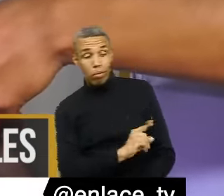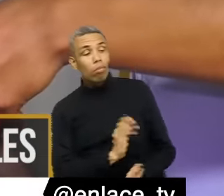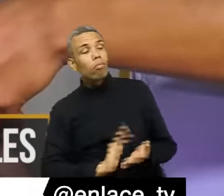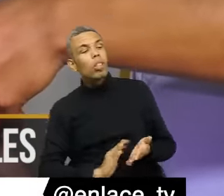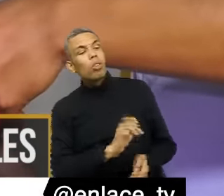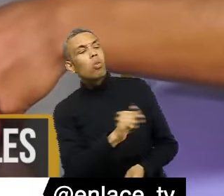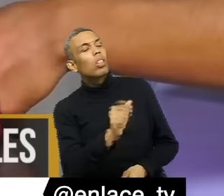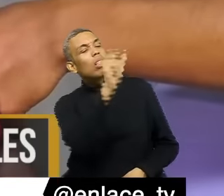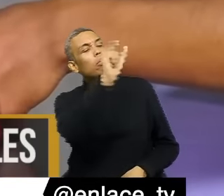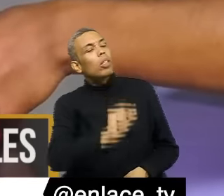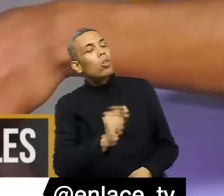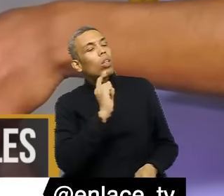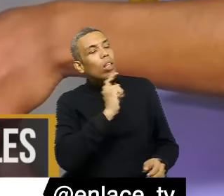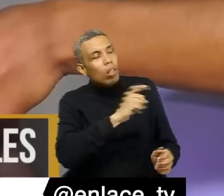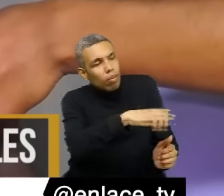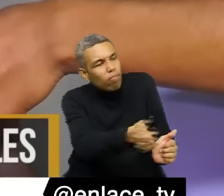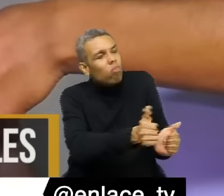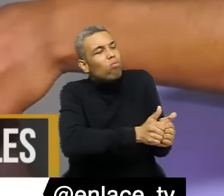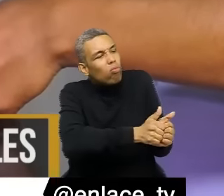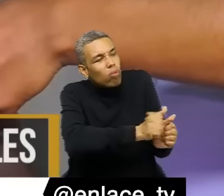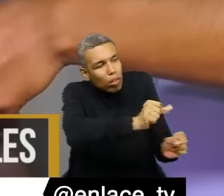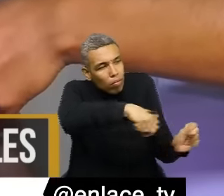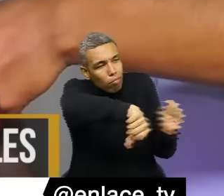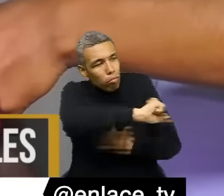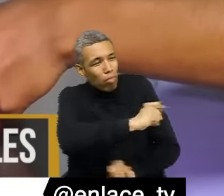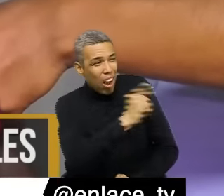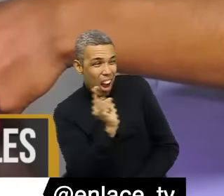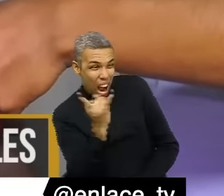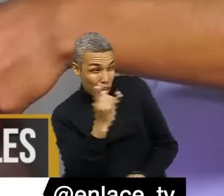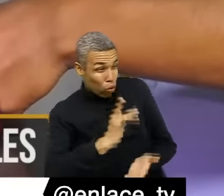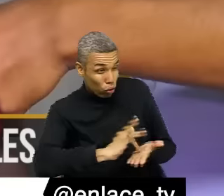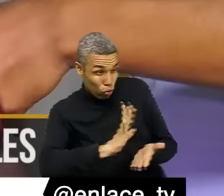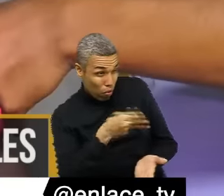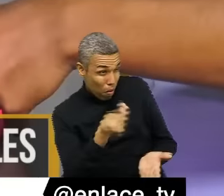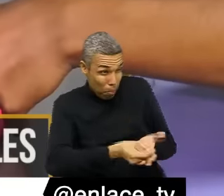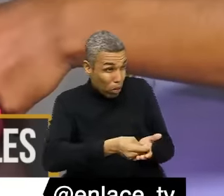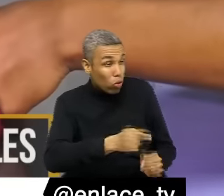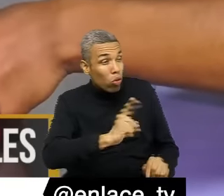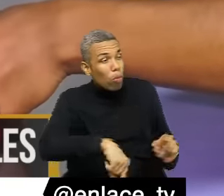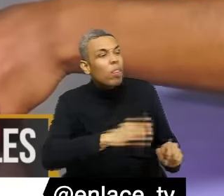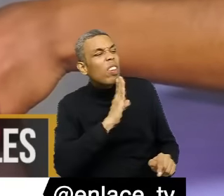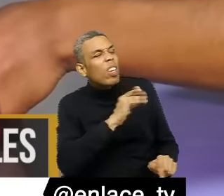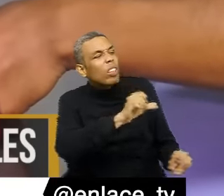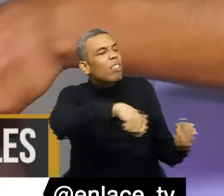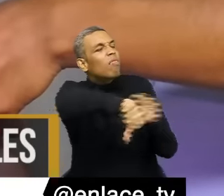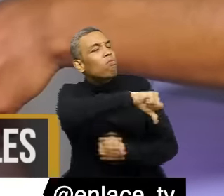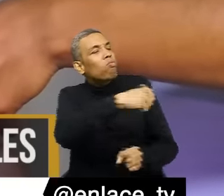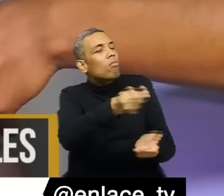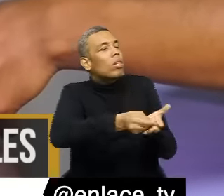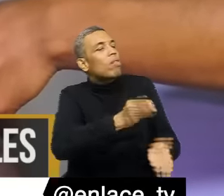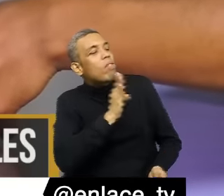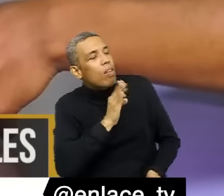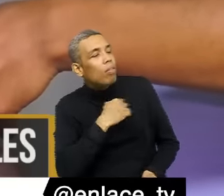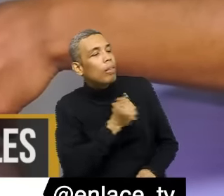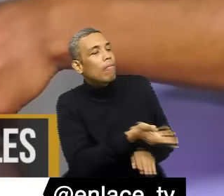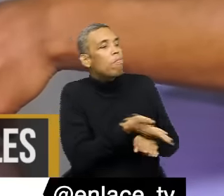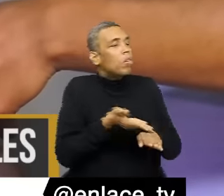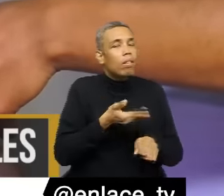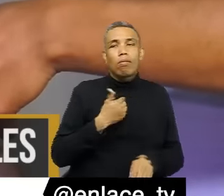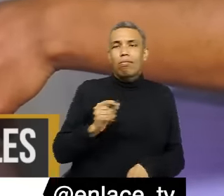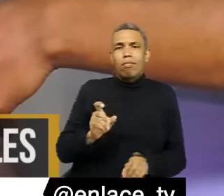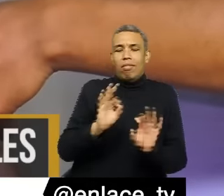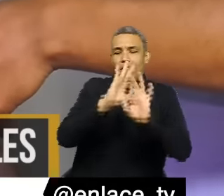la tramitología de ir a buscar quién me fía, traer la abuelita, traer la tía, llevar allá a la